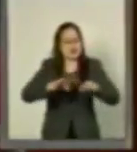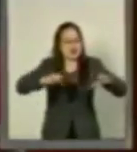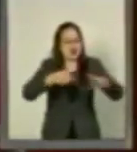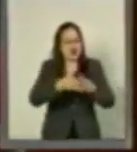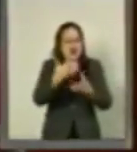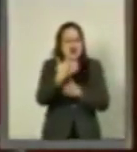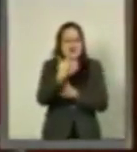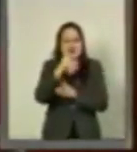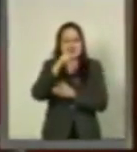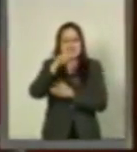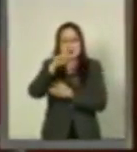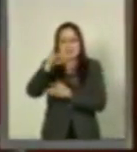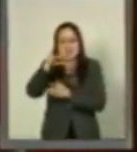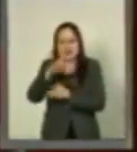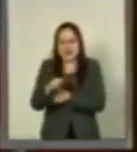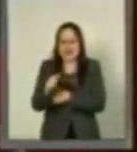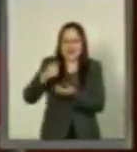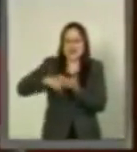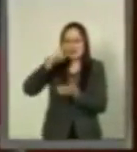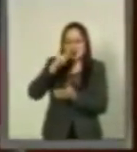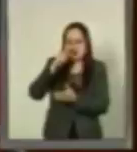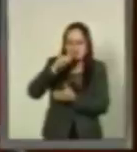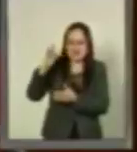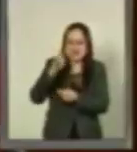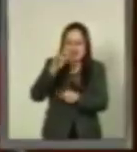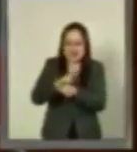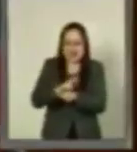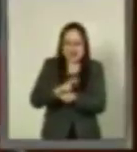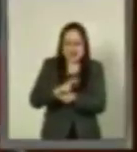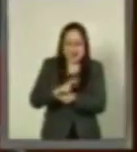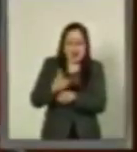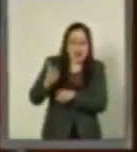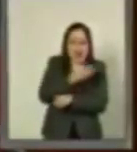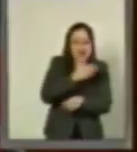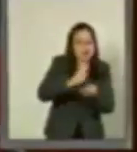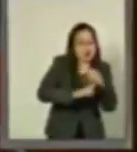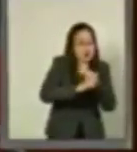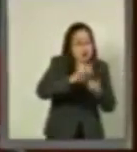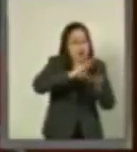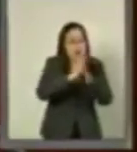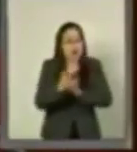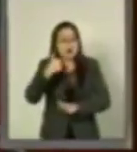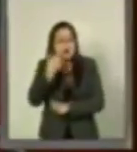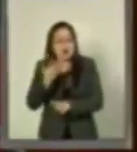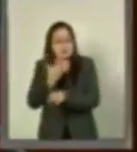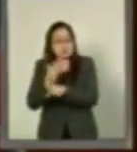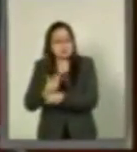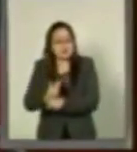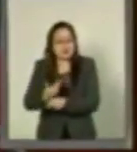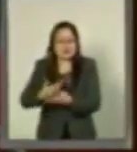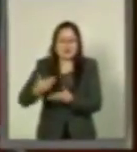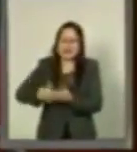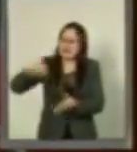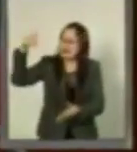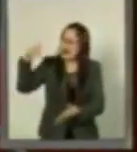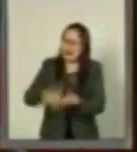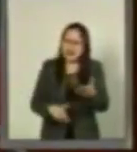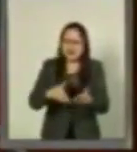para enfrentar la crisis que dejaba el sexenio anterior, hoy, frente a los datos duros, es un